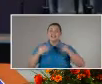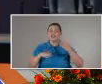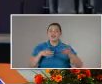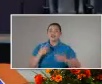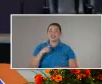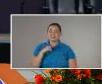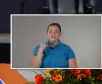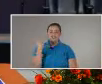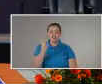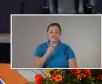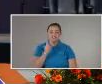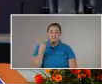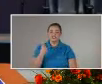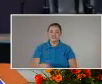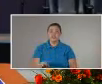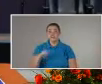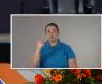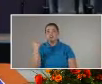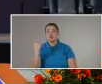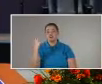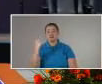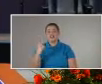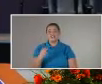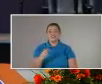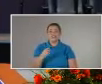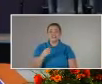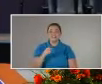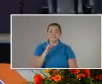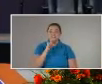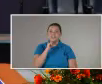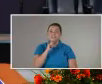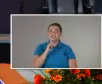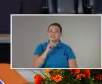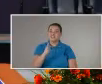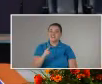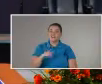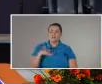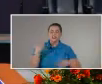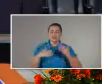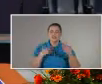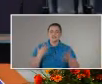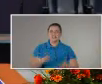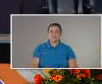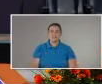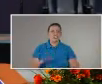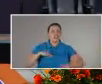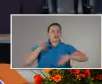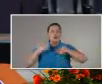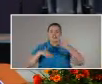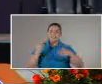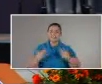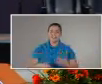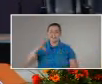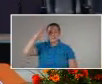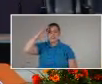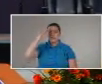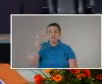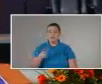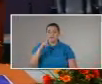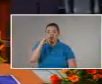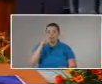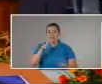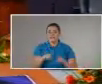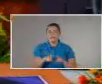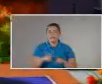regocíjense. Otra vez les digo: regocíjense, gócense. Porque además, la